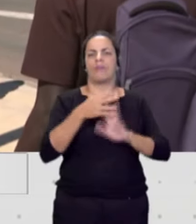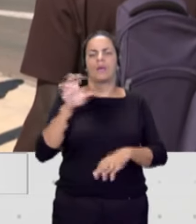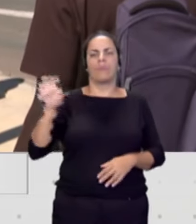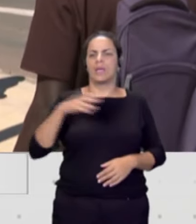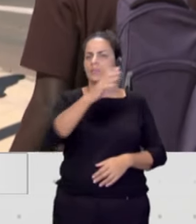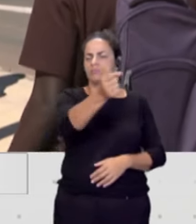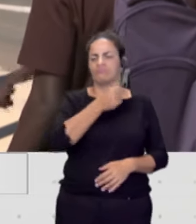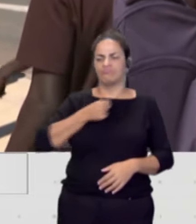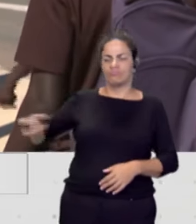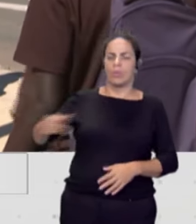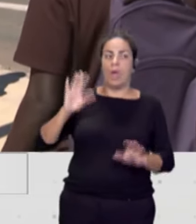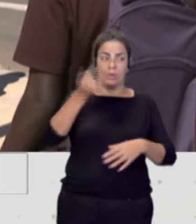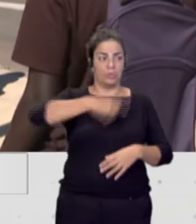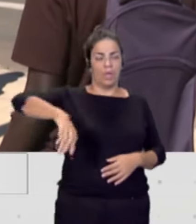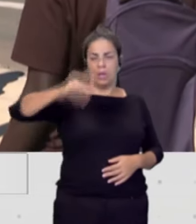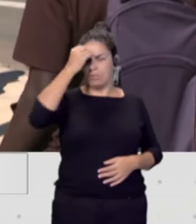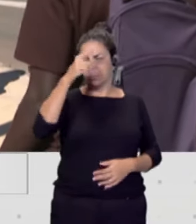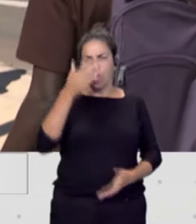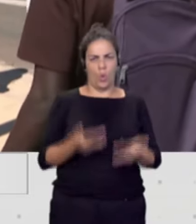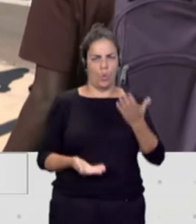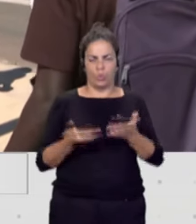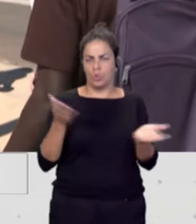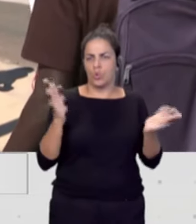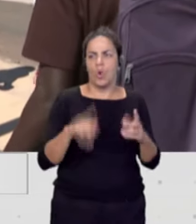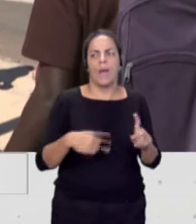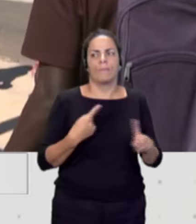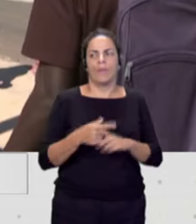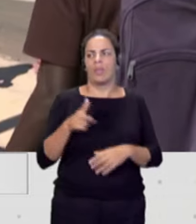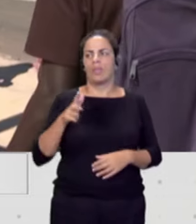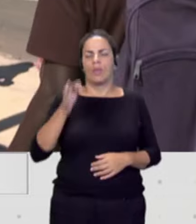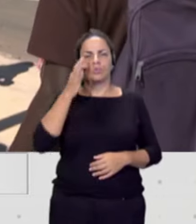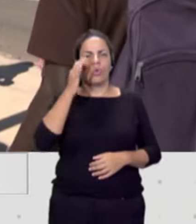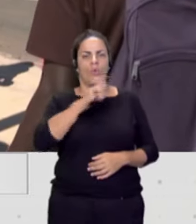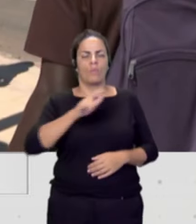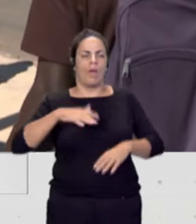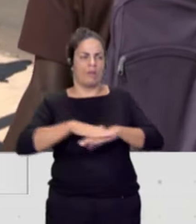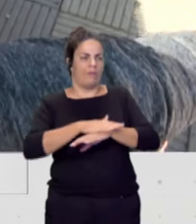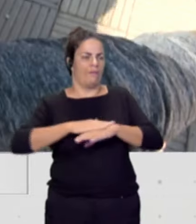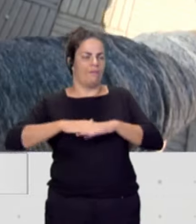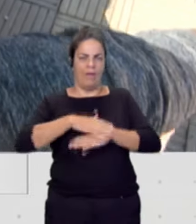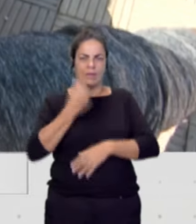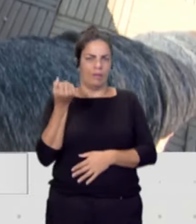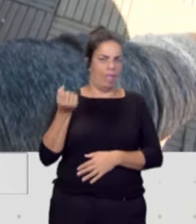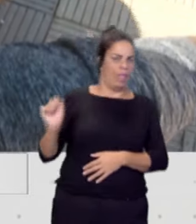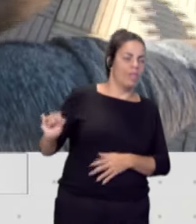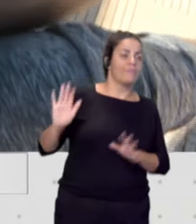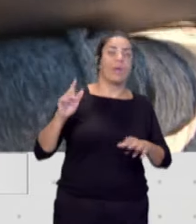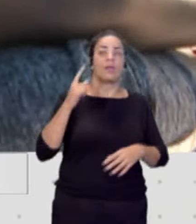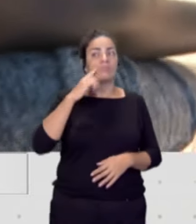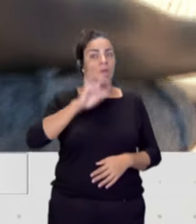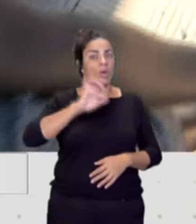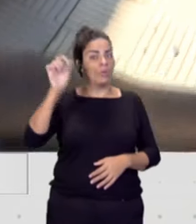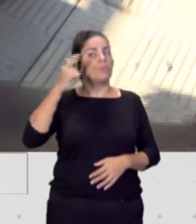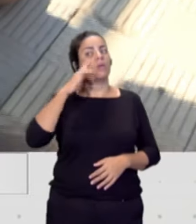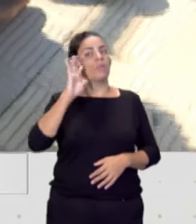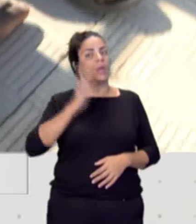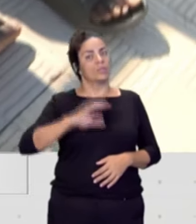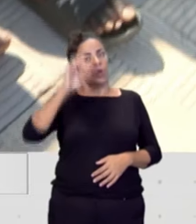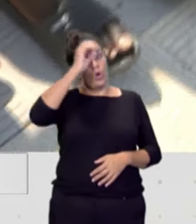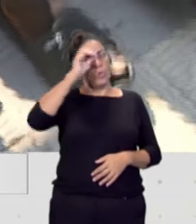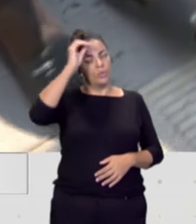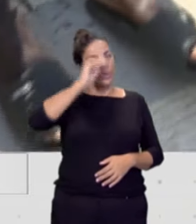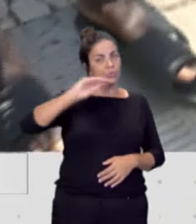no corresponde pues a unos derechos humanos básicos, la tendencia de la Unión Europea es otra, la de los países, tenemos que ser realistas, ¿no? Sí, en este